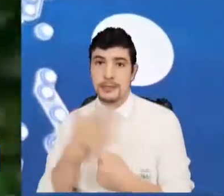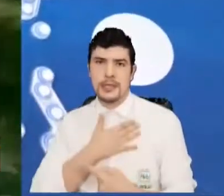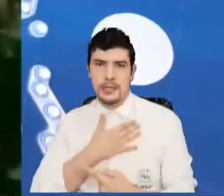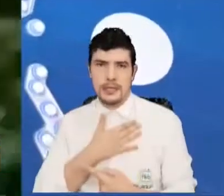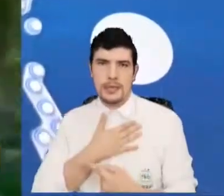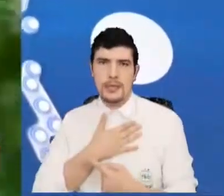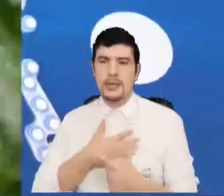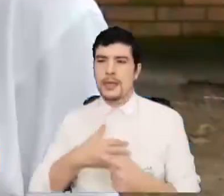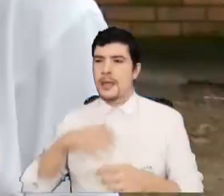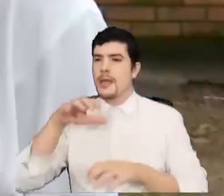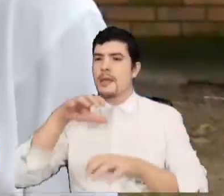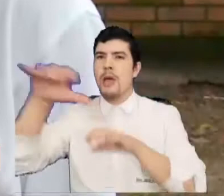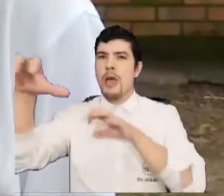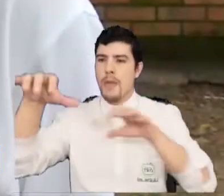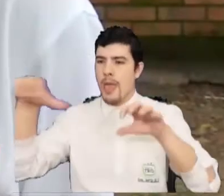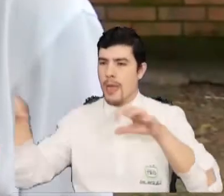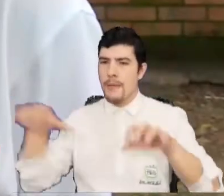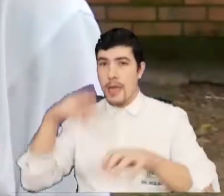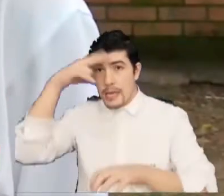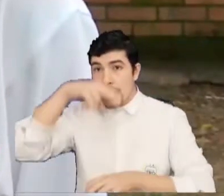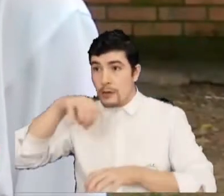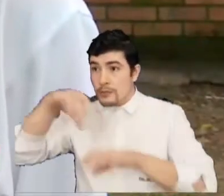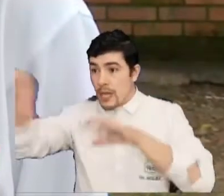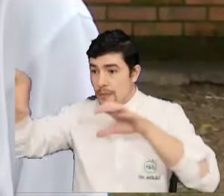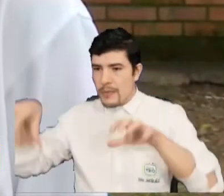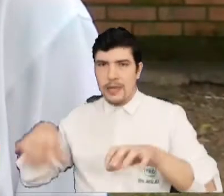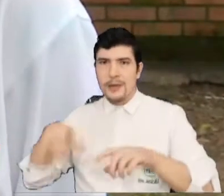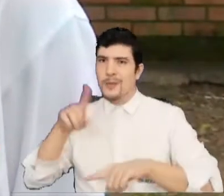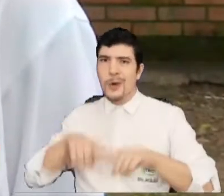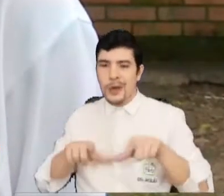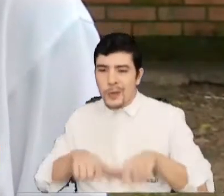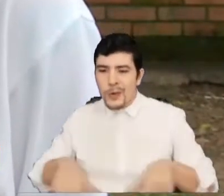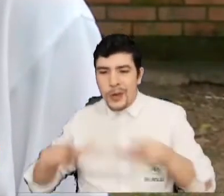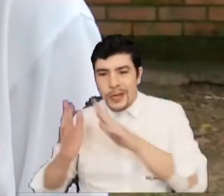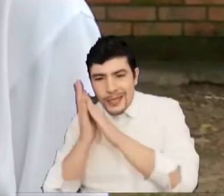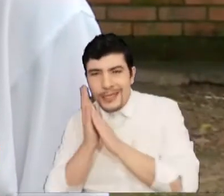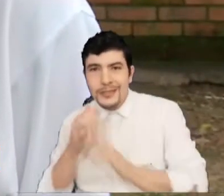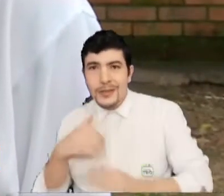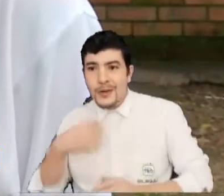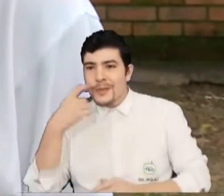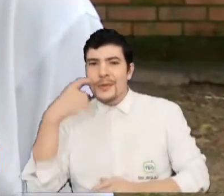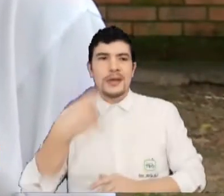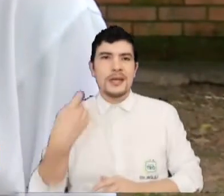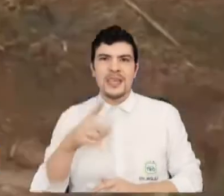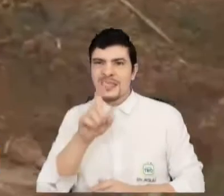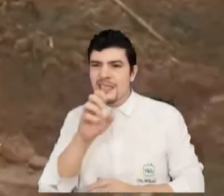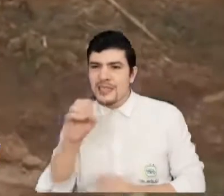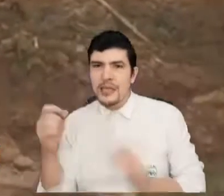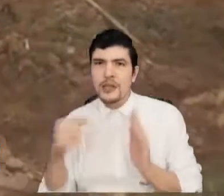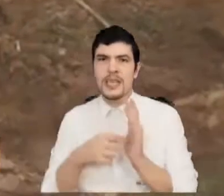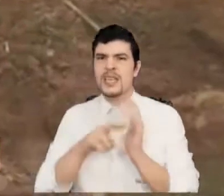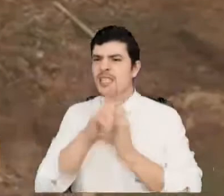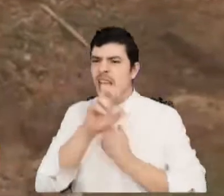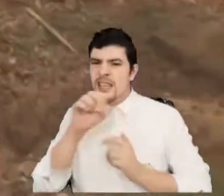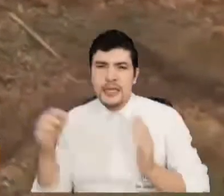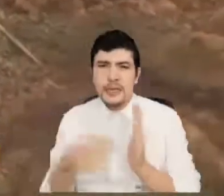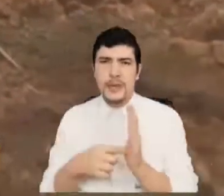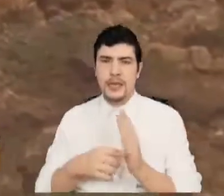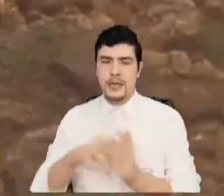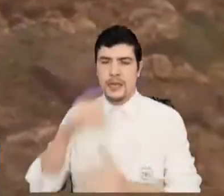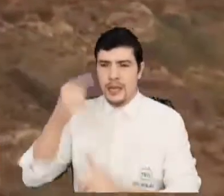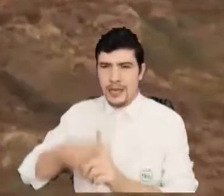diferentes personas, porque no los puedo tener en la misma habitación, porque es que uno va a buscar una habitación y le piden a unos 600, 700 de arriendo y la alcaldía dio fue un